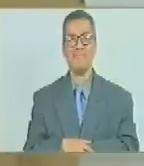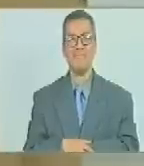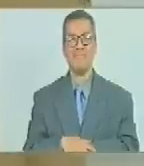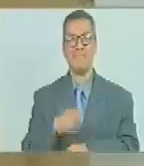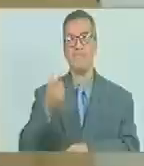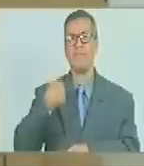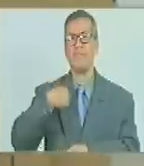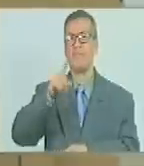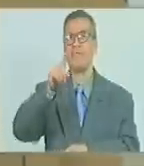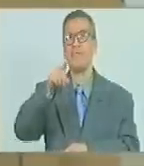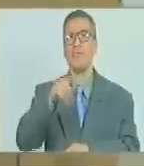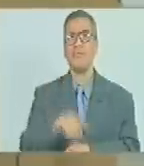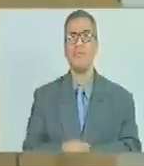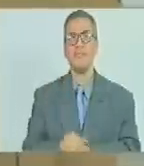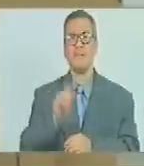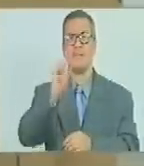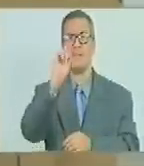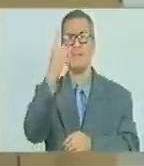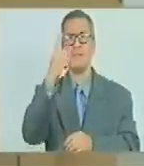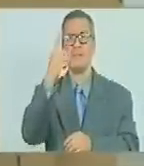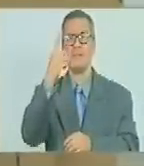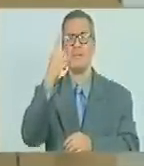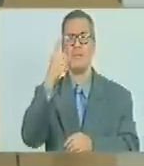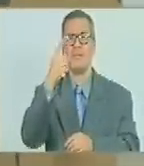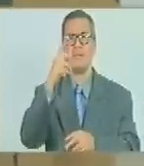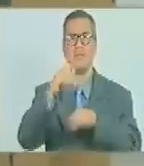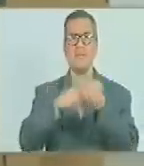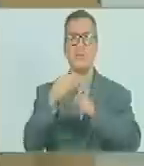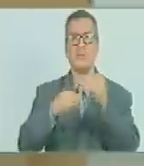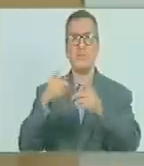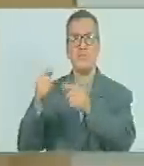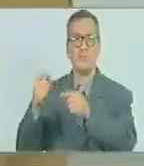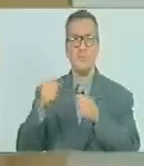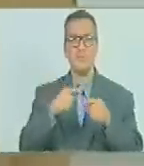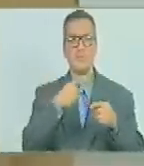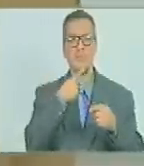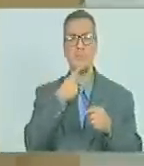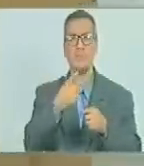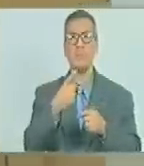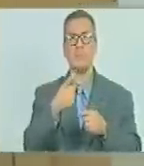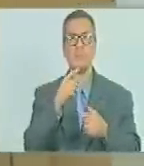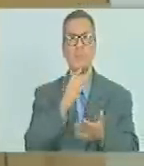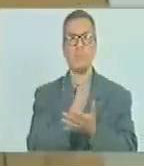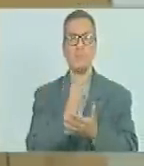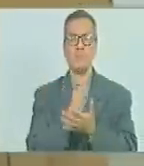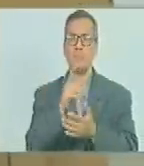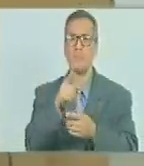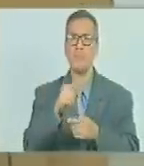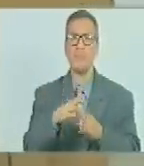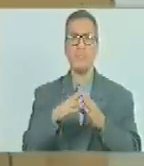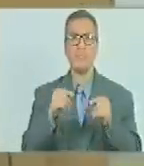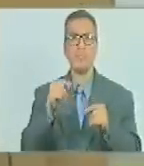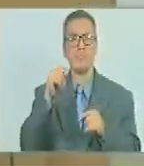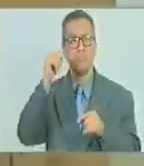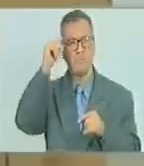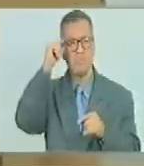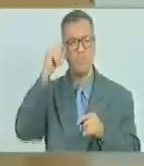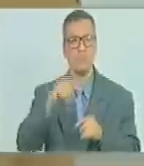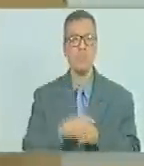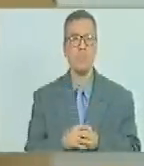Existe una manera de enriquecer el lenguaje cotidiano, el